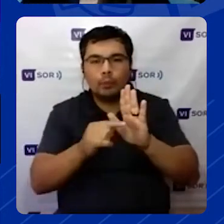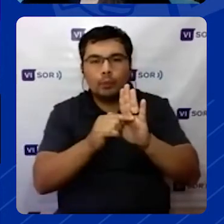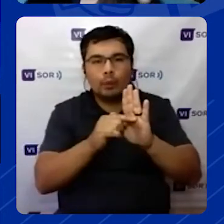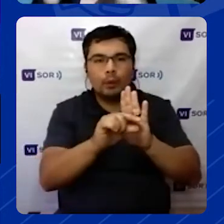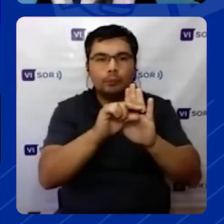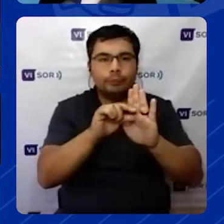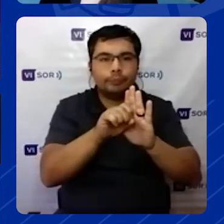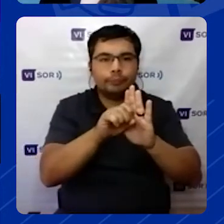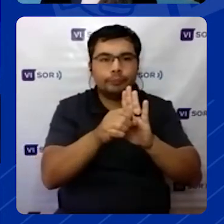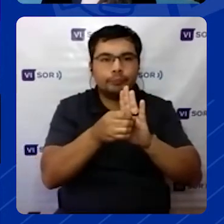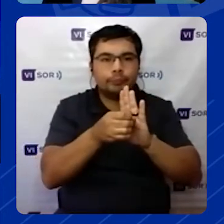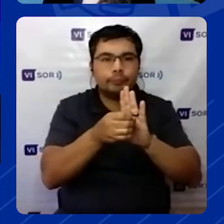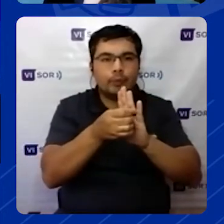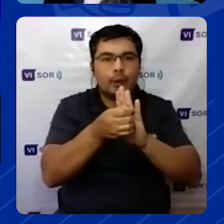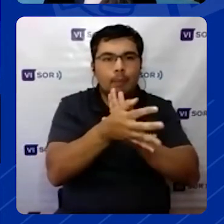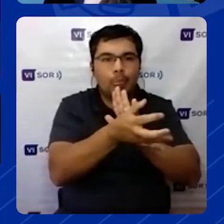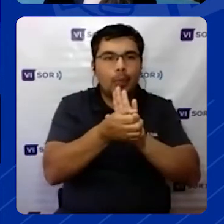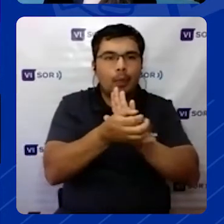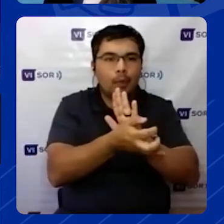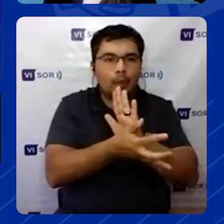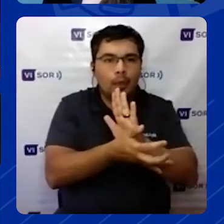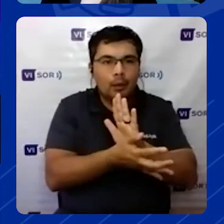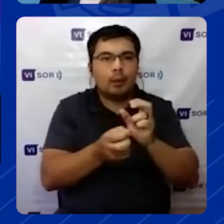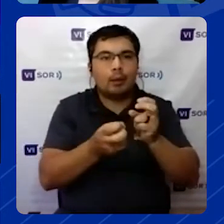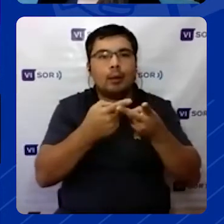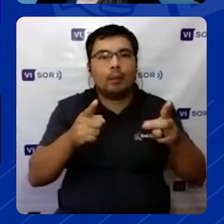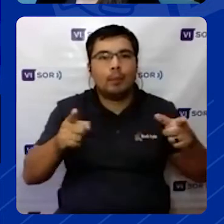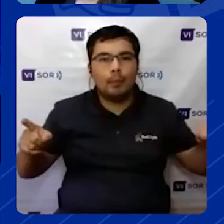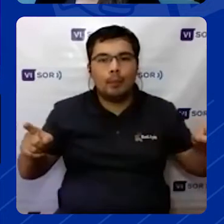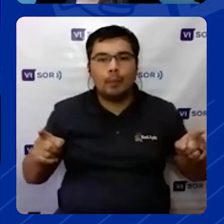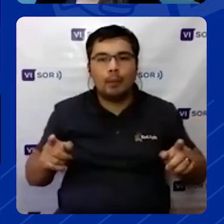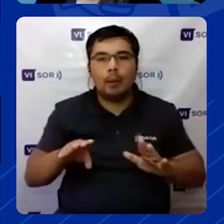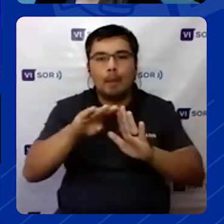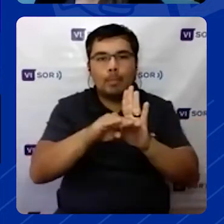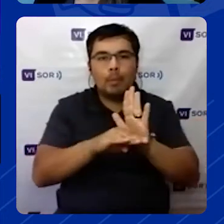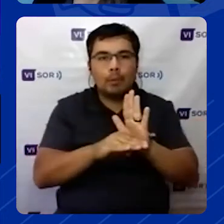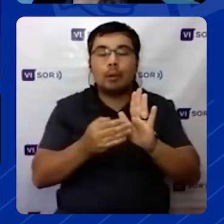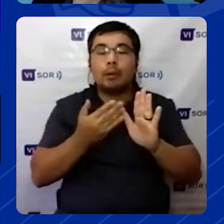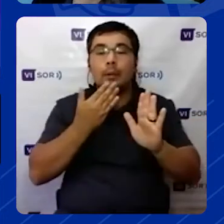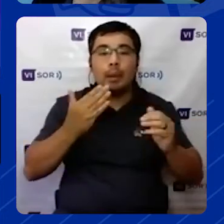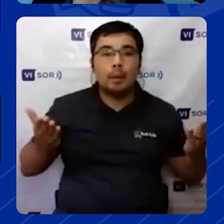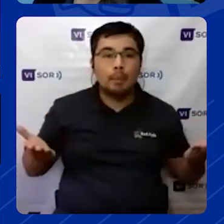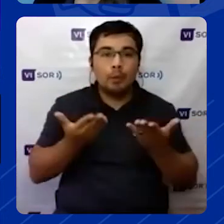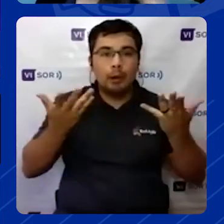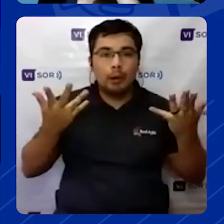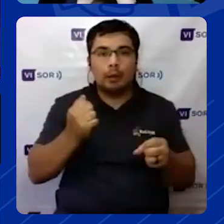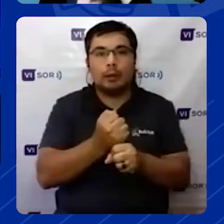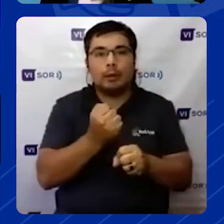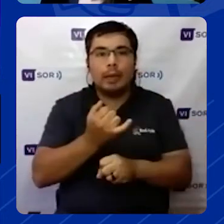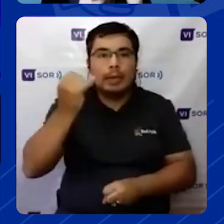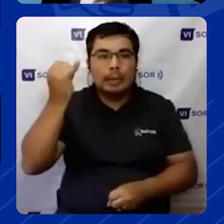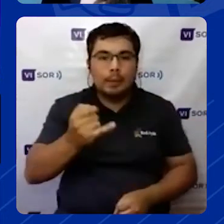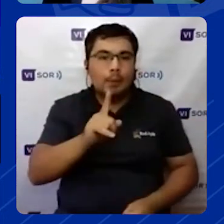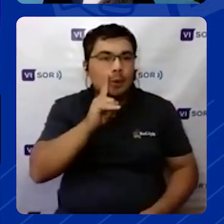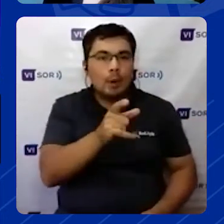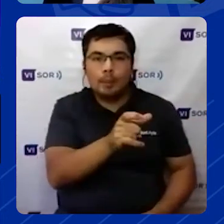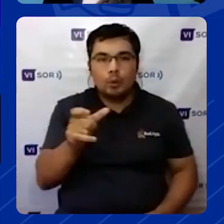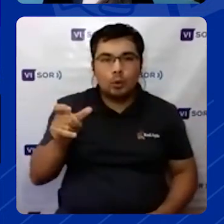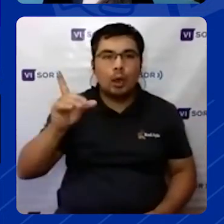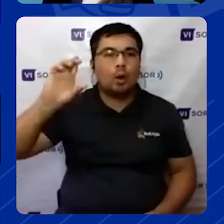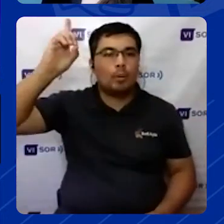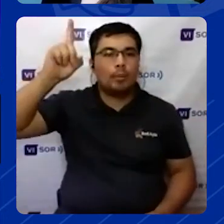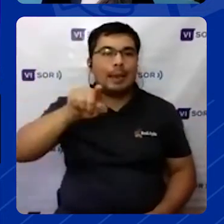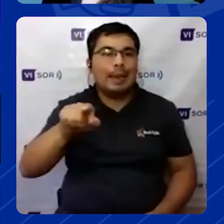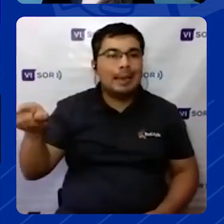pues también promovemos todo este trabajo y siempre contando con las personas con discapacidad, porque cuando en un momento dado nos